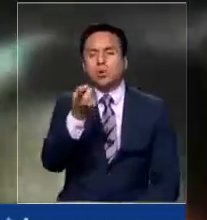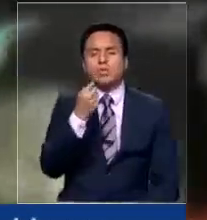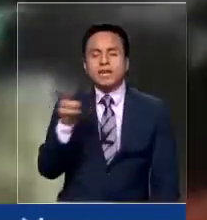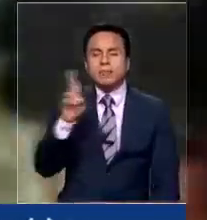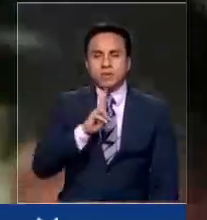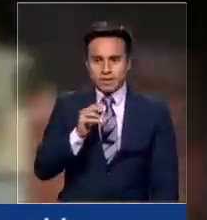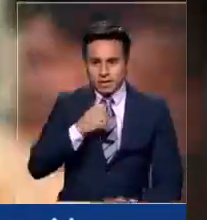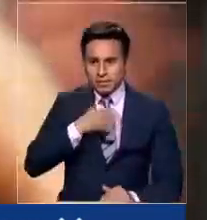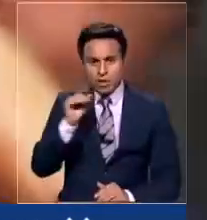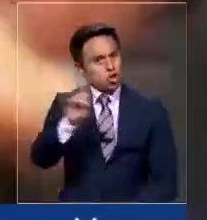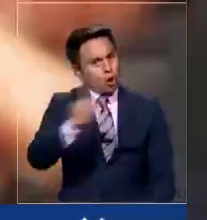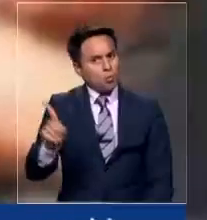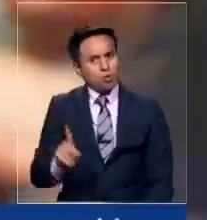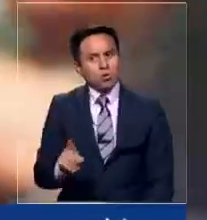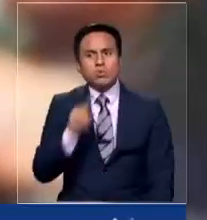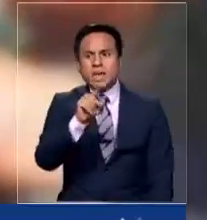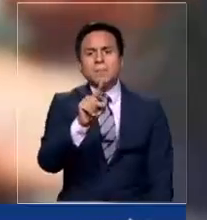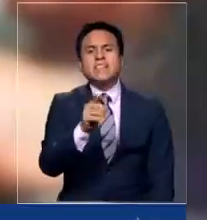no